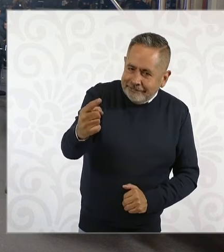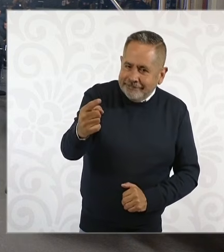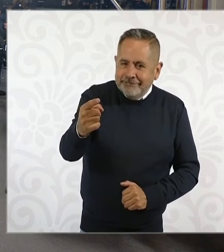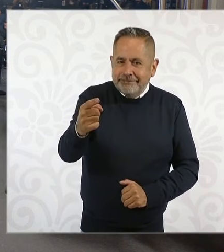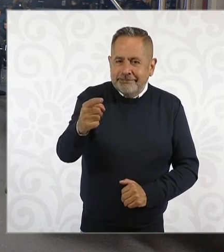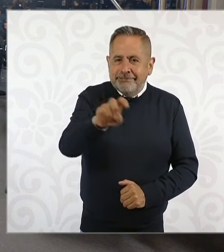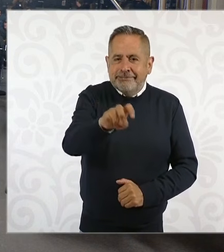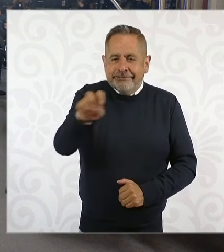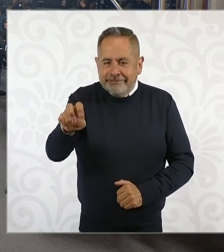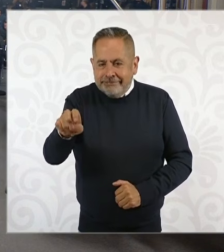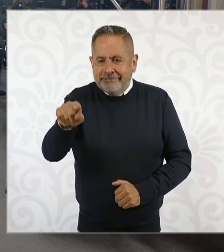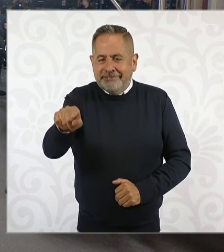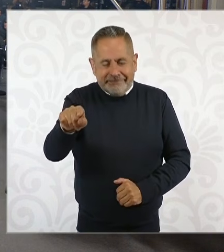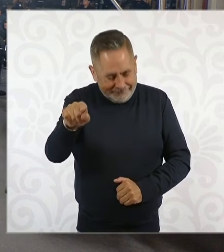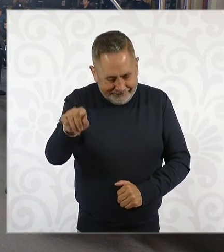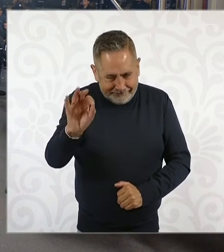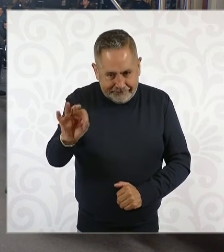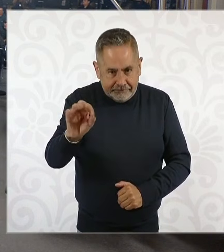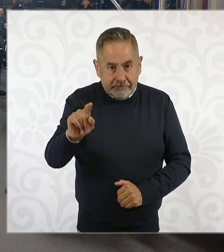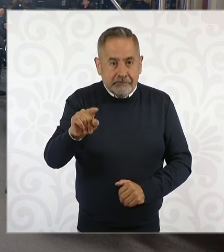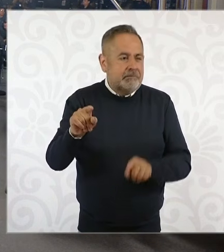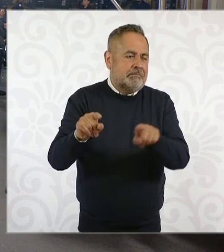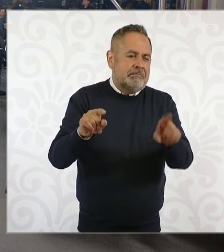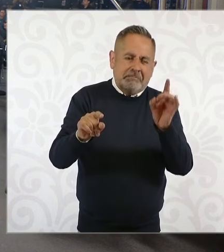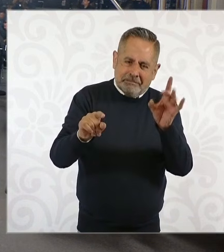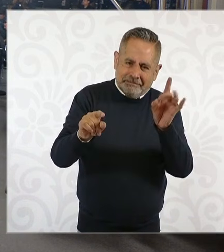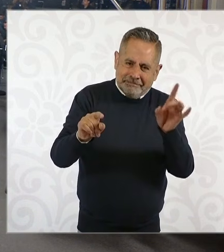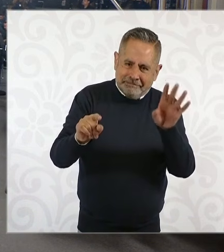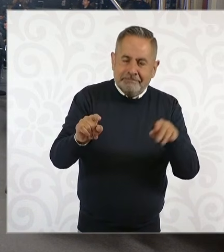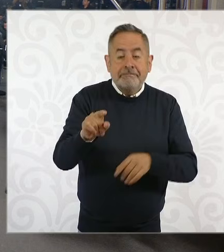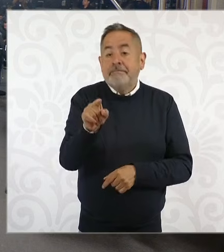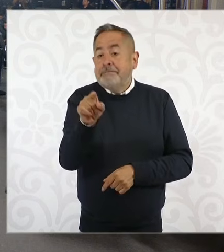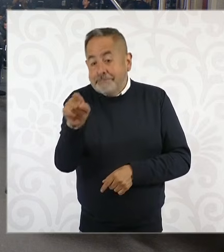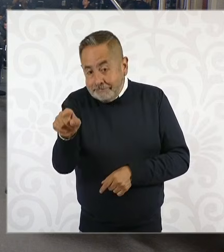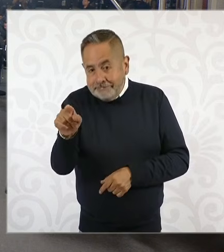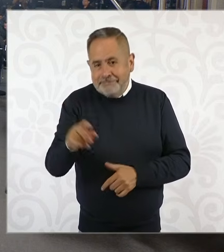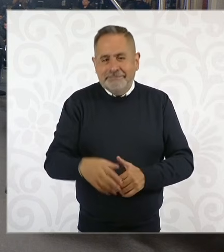lado, sí, porque ya preguntaron mucho por acá.